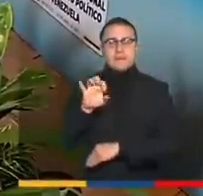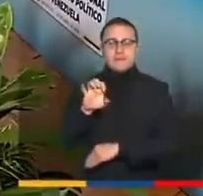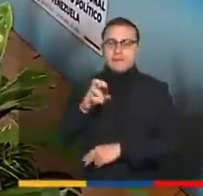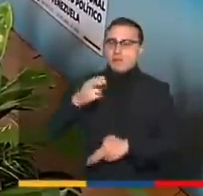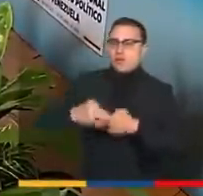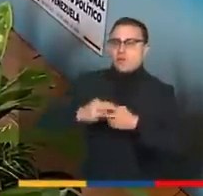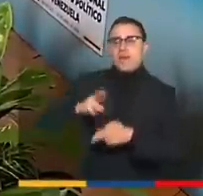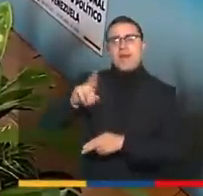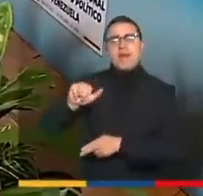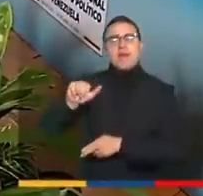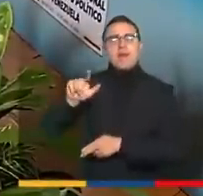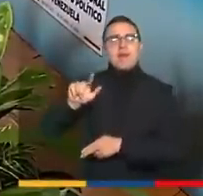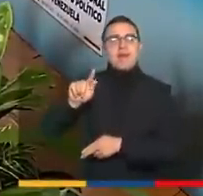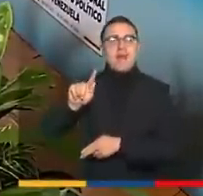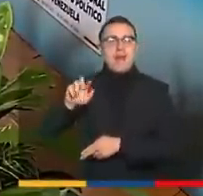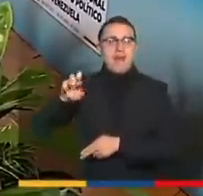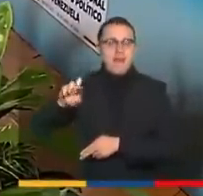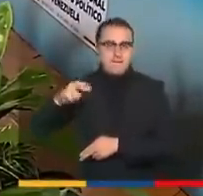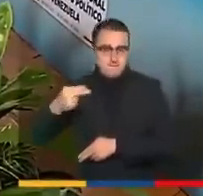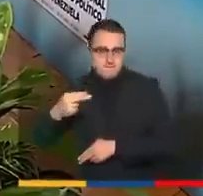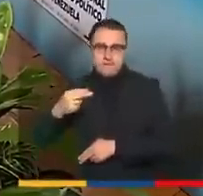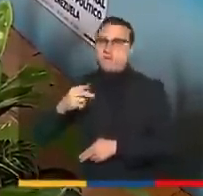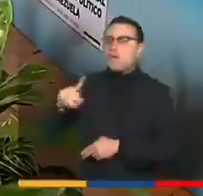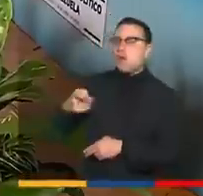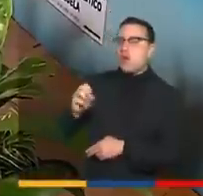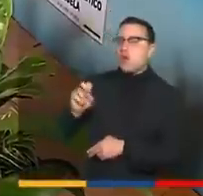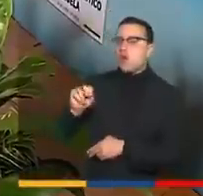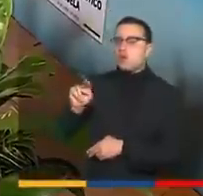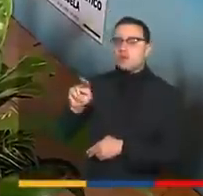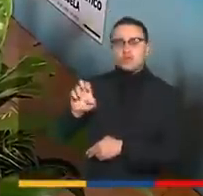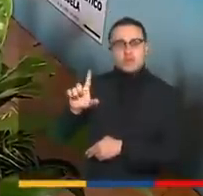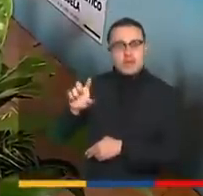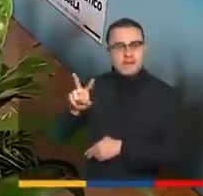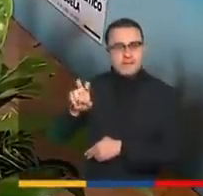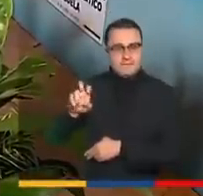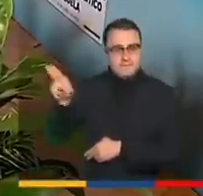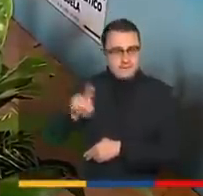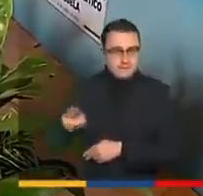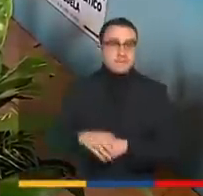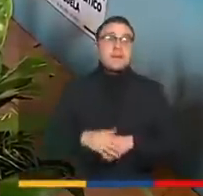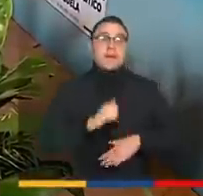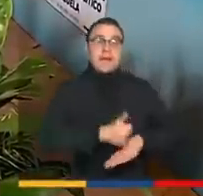Everard González, nuestro jefe de despacho presidencial,